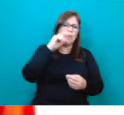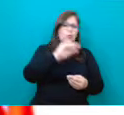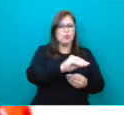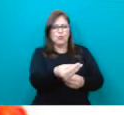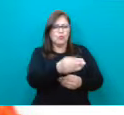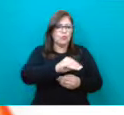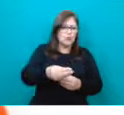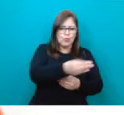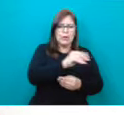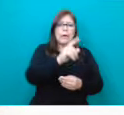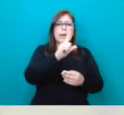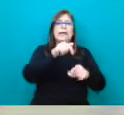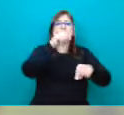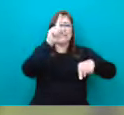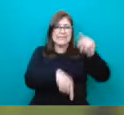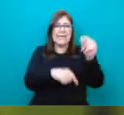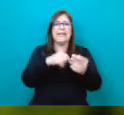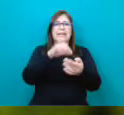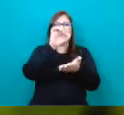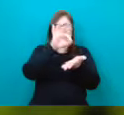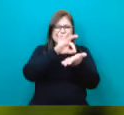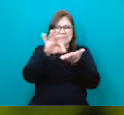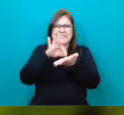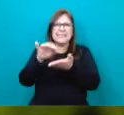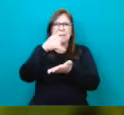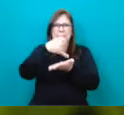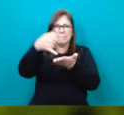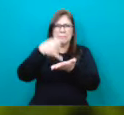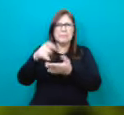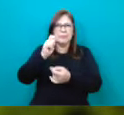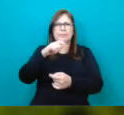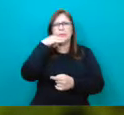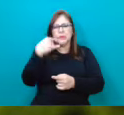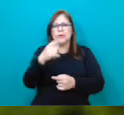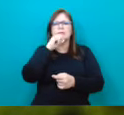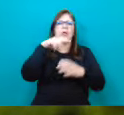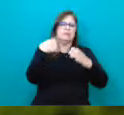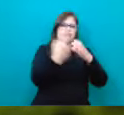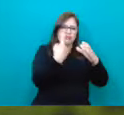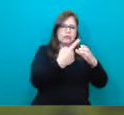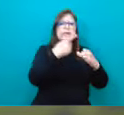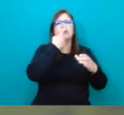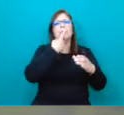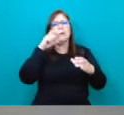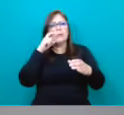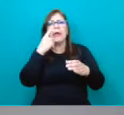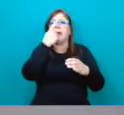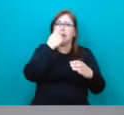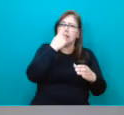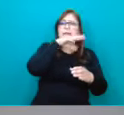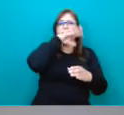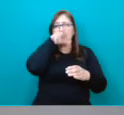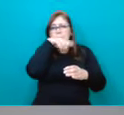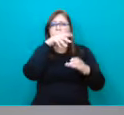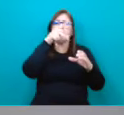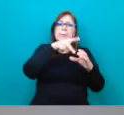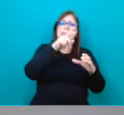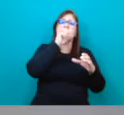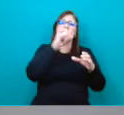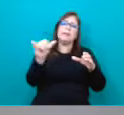constantemente. Hay que quitar las semillas a los chiles y agregarlos a la licuadora junto con los jitomates, el ajo, la